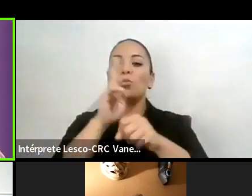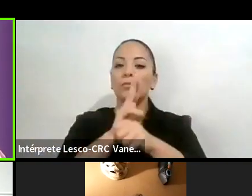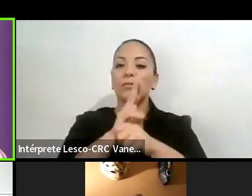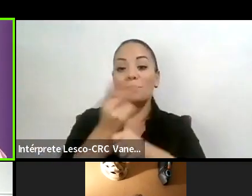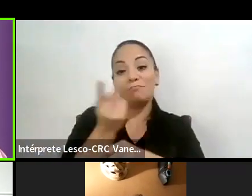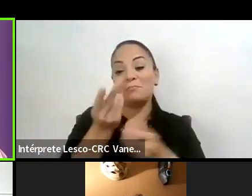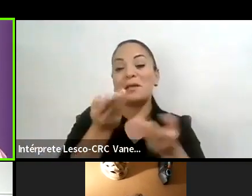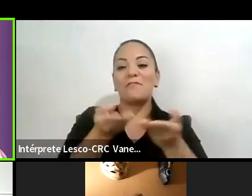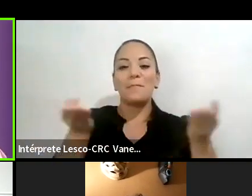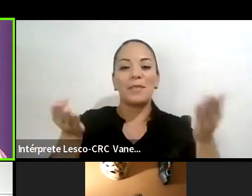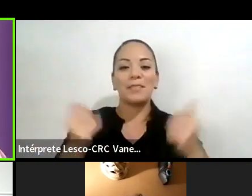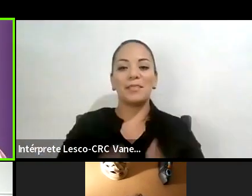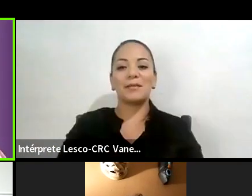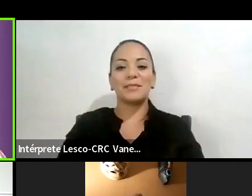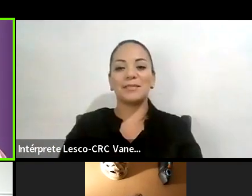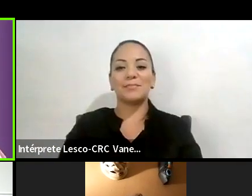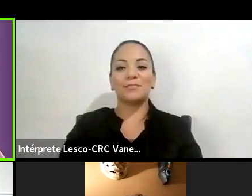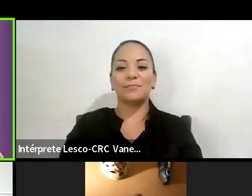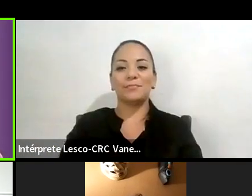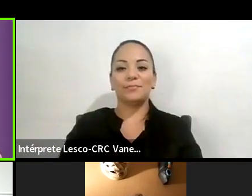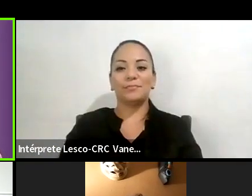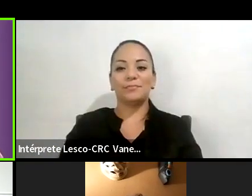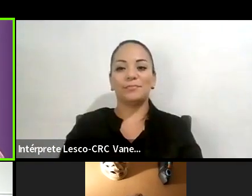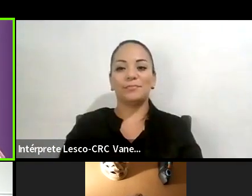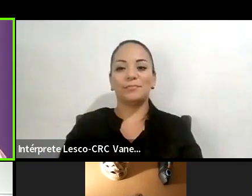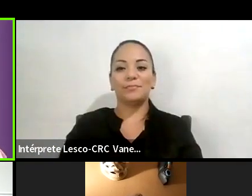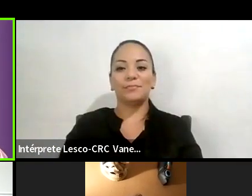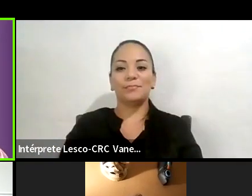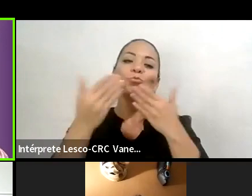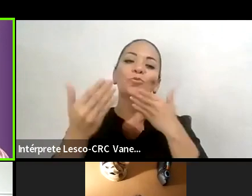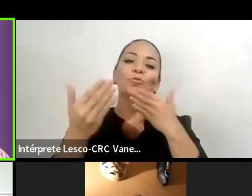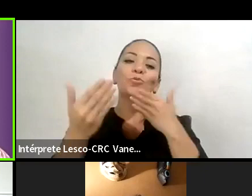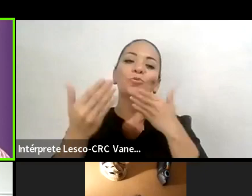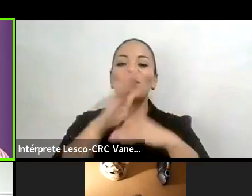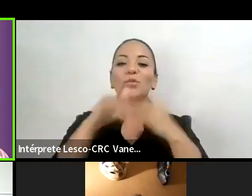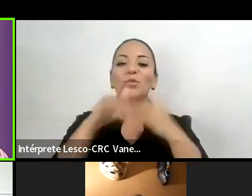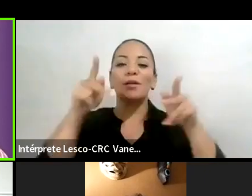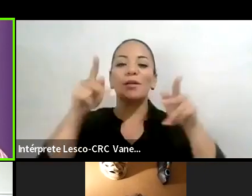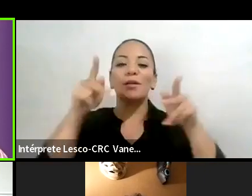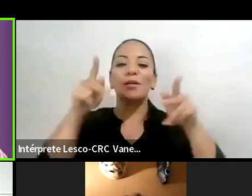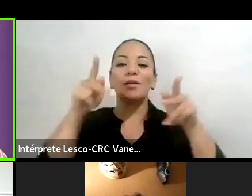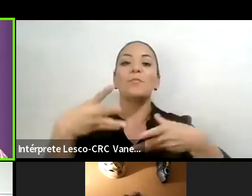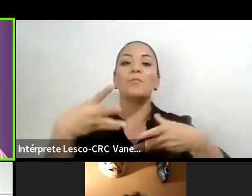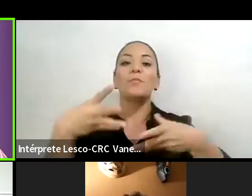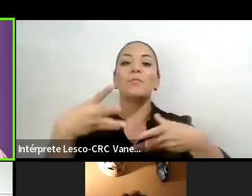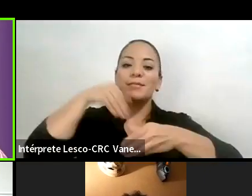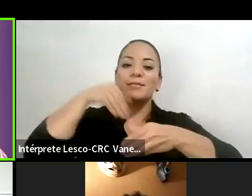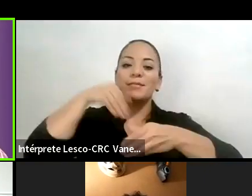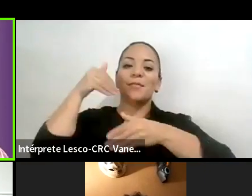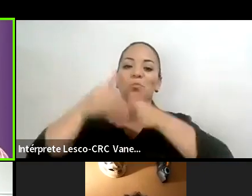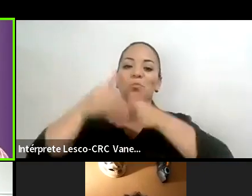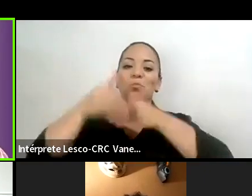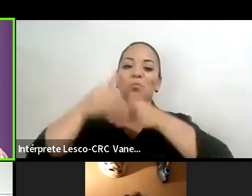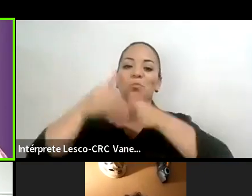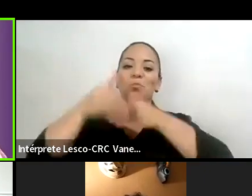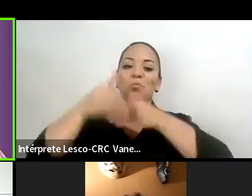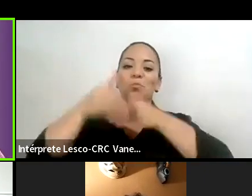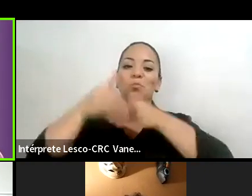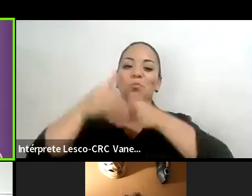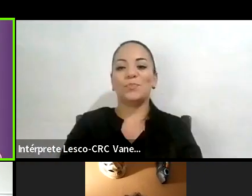herramientas. Entonces, bueno, les agradecemos mucho a todas las personas involucradas en el proceso y, bueno,